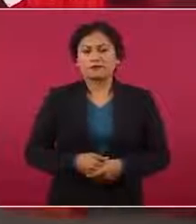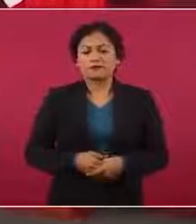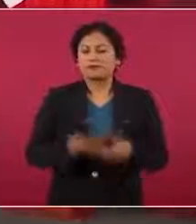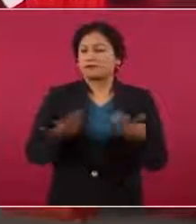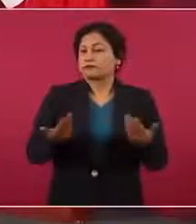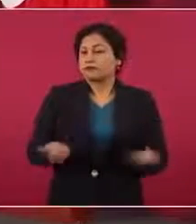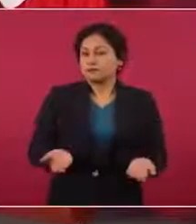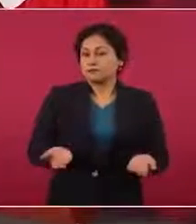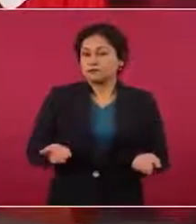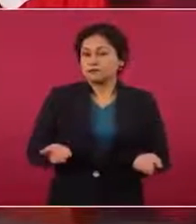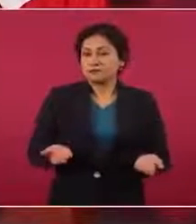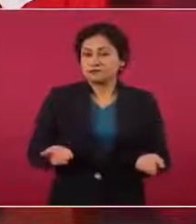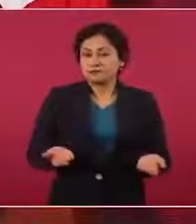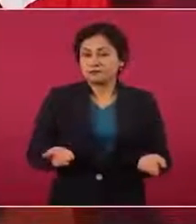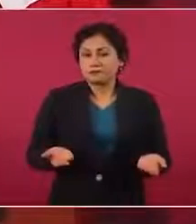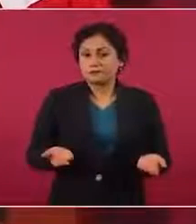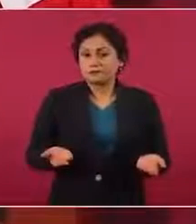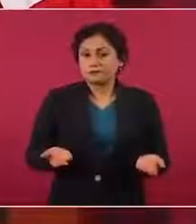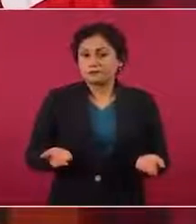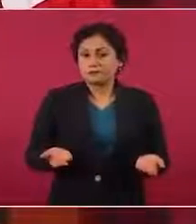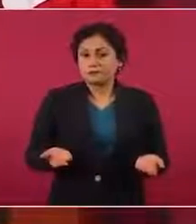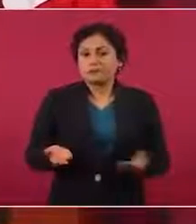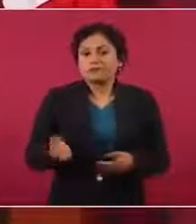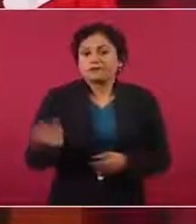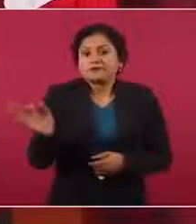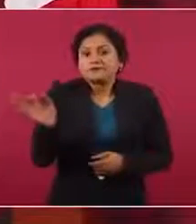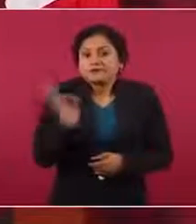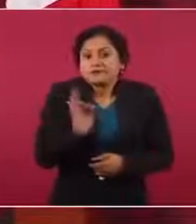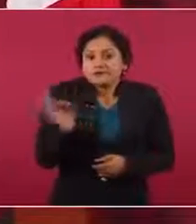Entonces, si fuesen malas las